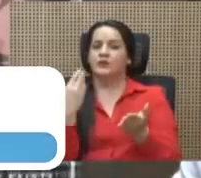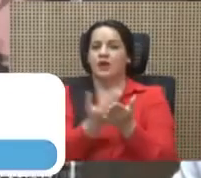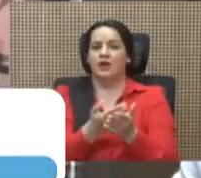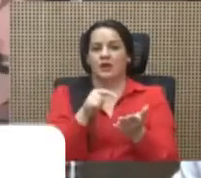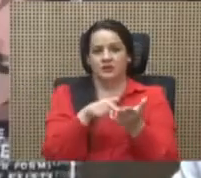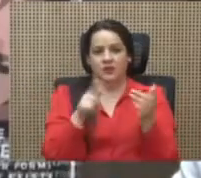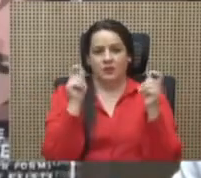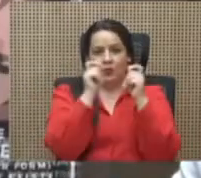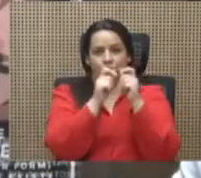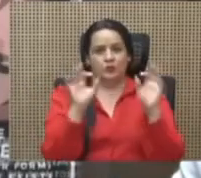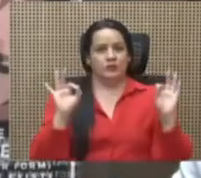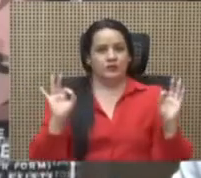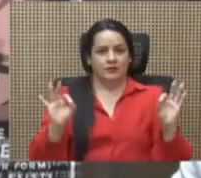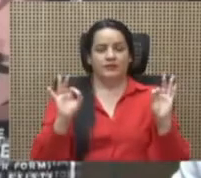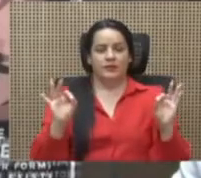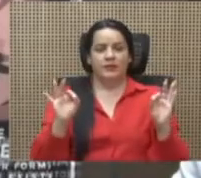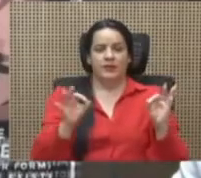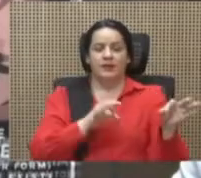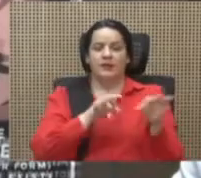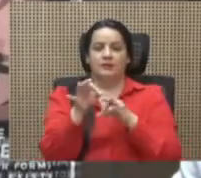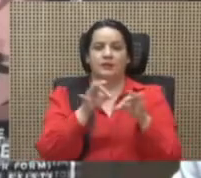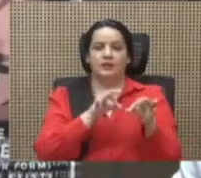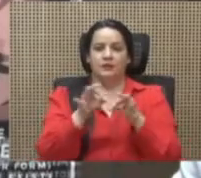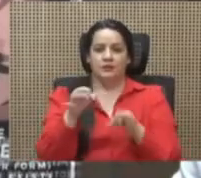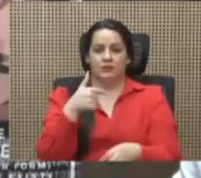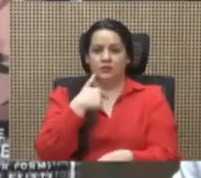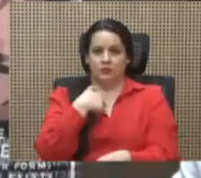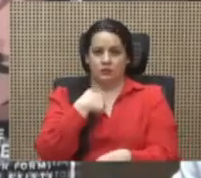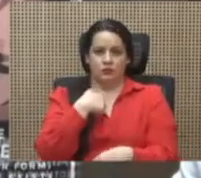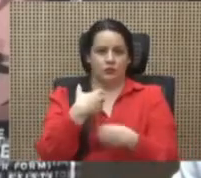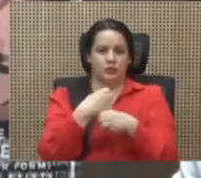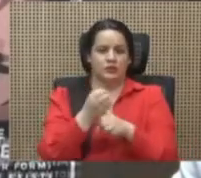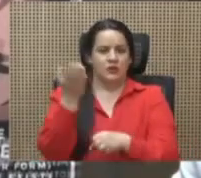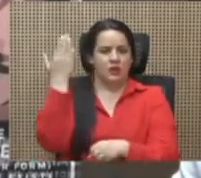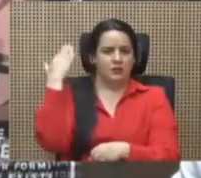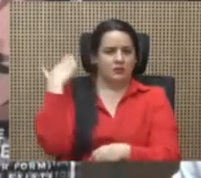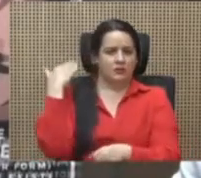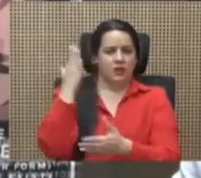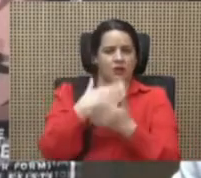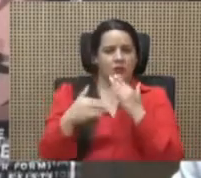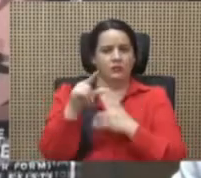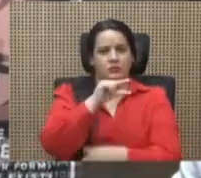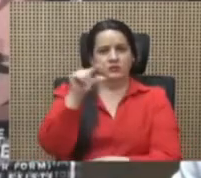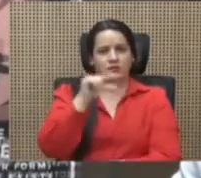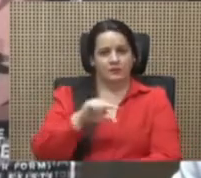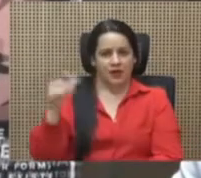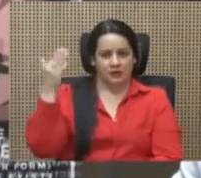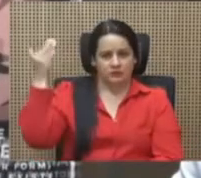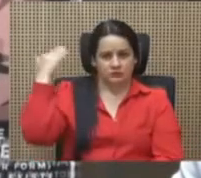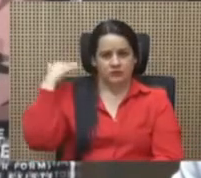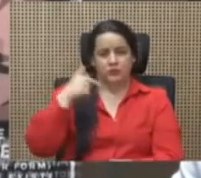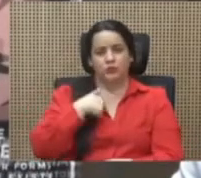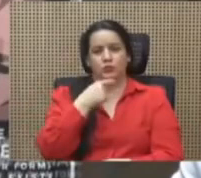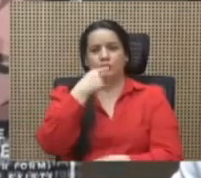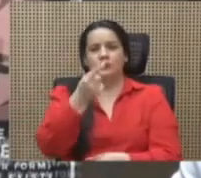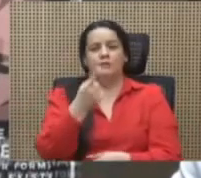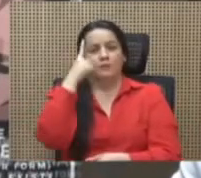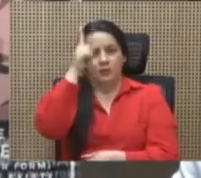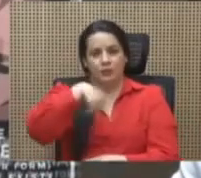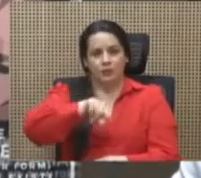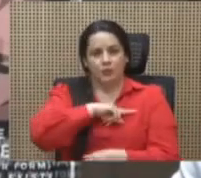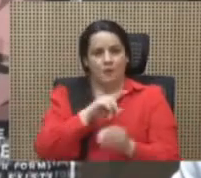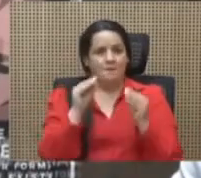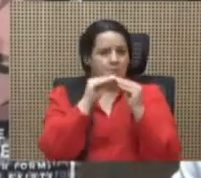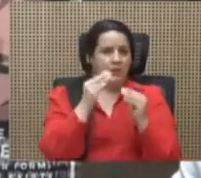en la intervención que tuve hace ya algunas semanas les decía que para nosotros Más allá